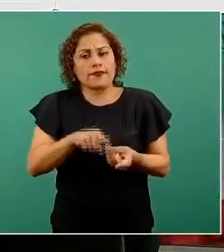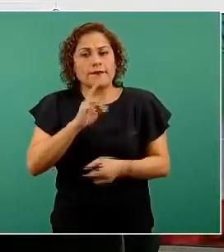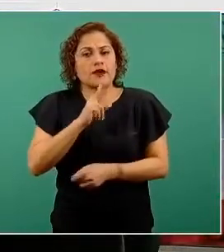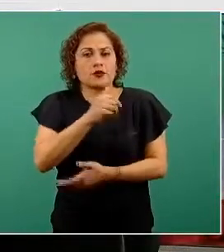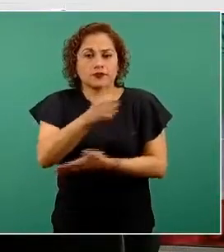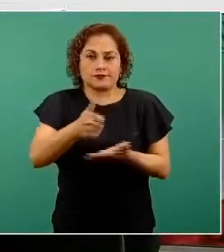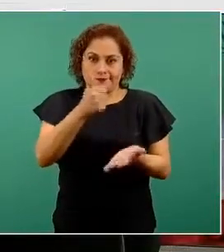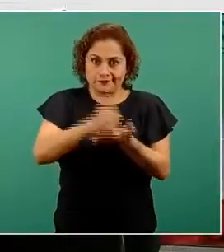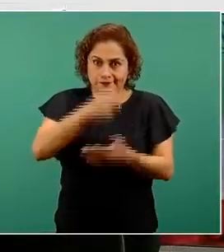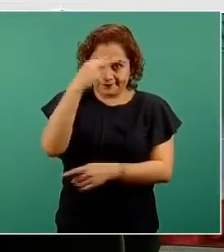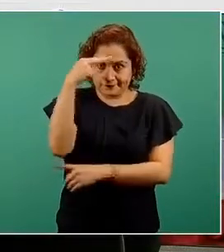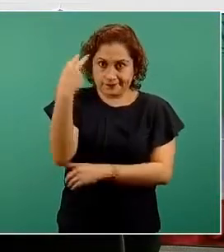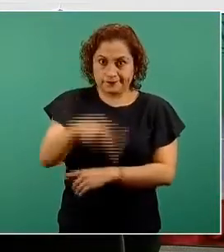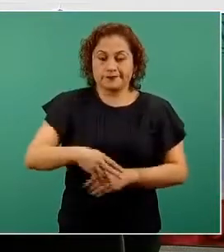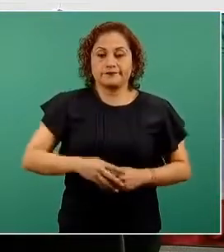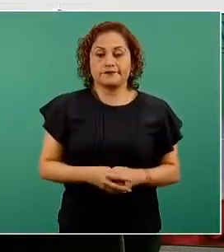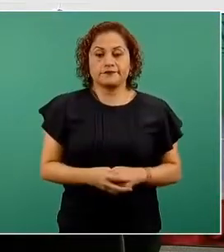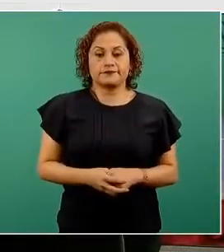favor.